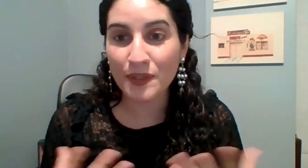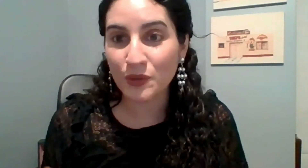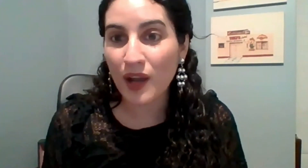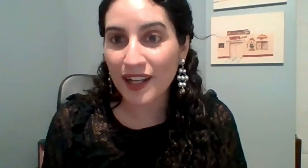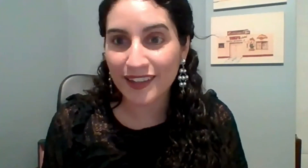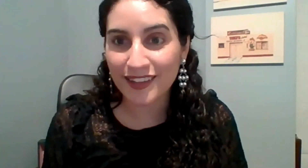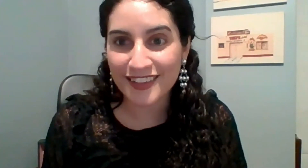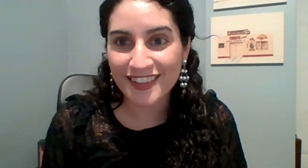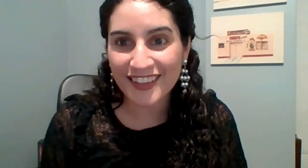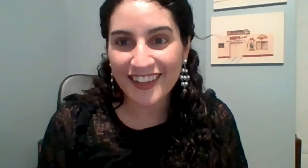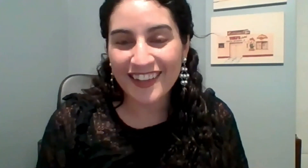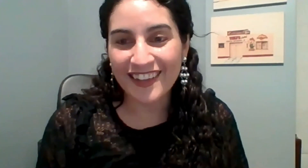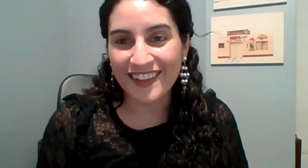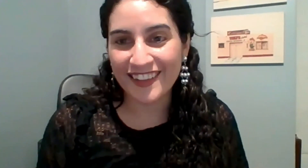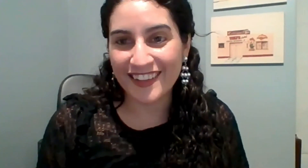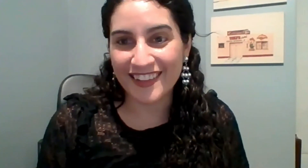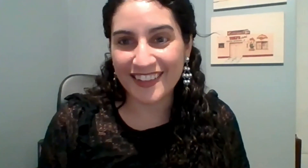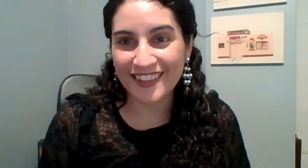aulas virtuales?